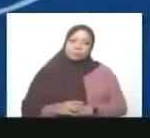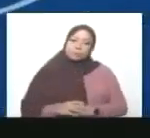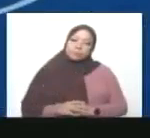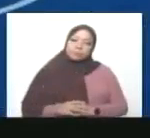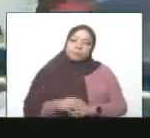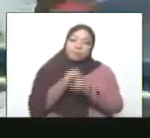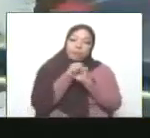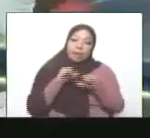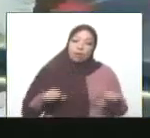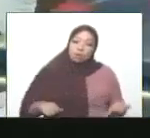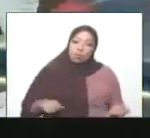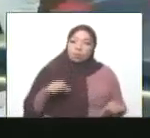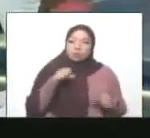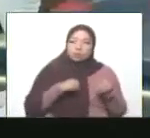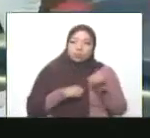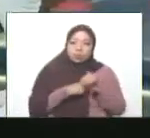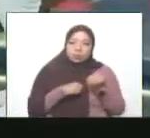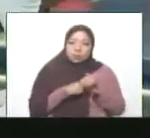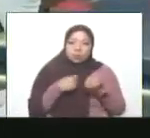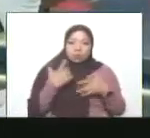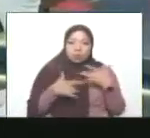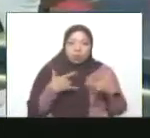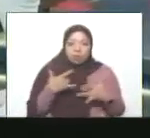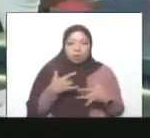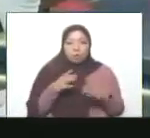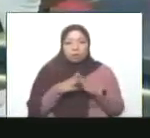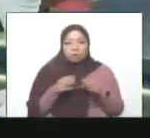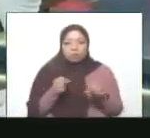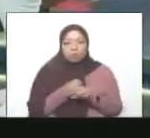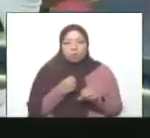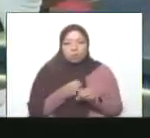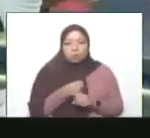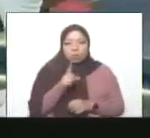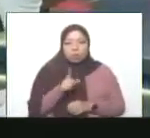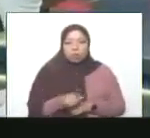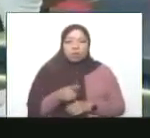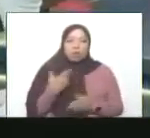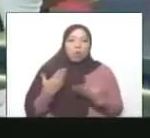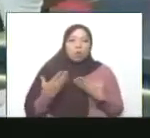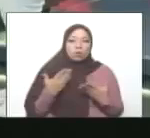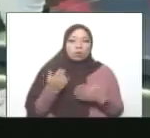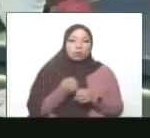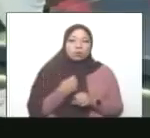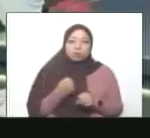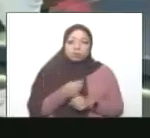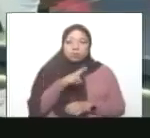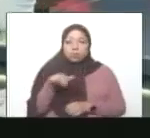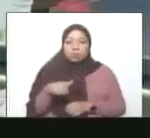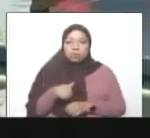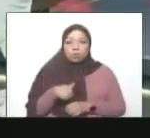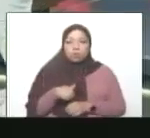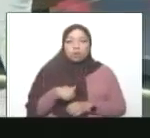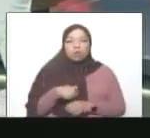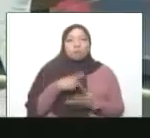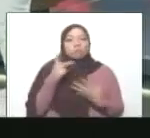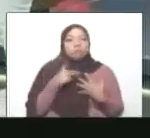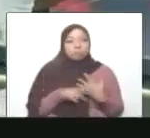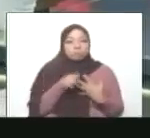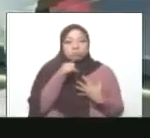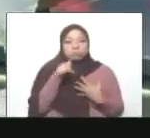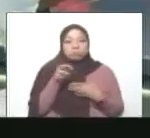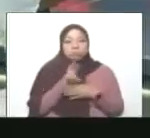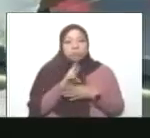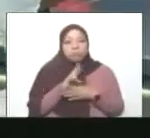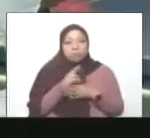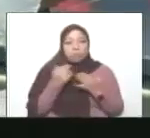Poder Popular nos han apoyado muchísimo. Tiene que hacer sus cosas, parir sus cosas. Claro que sí. Nosotros llegamos como facilitadores, promotores, y arreglar lo que